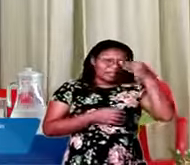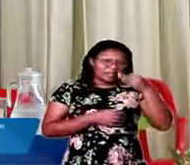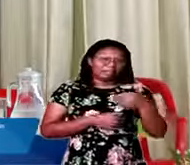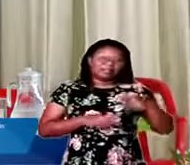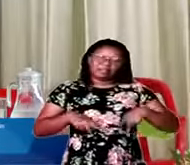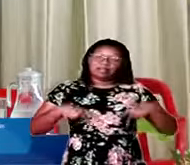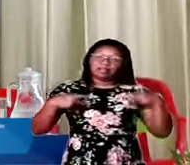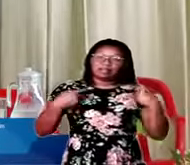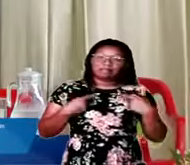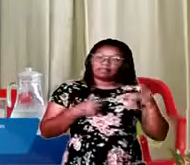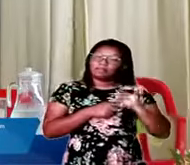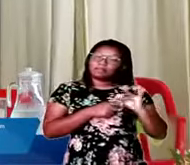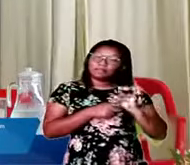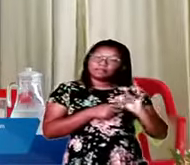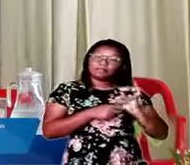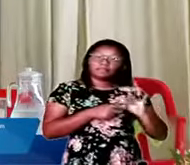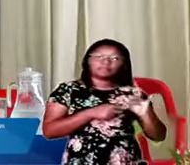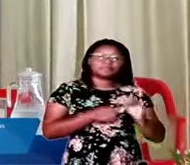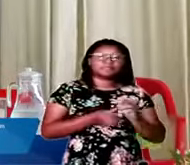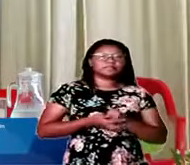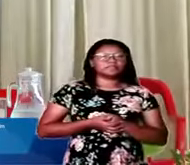vida práctica.